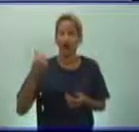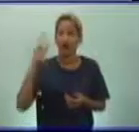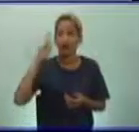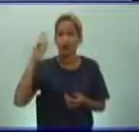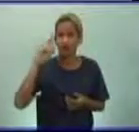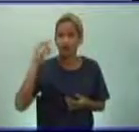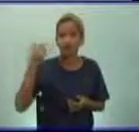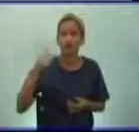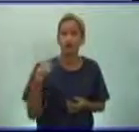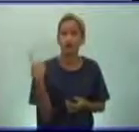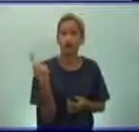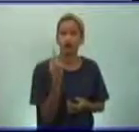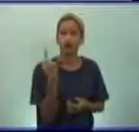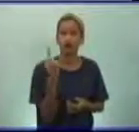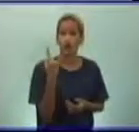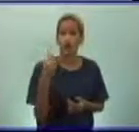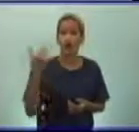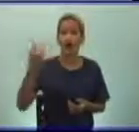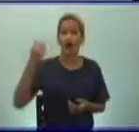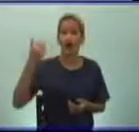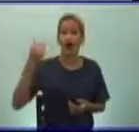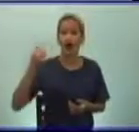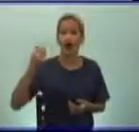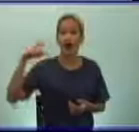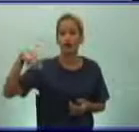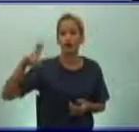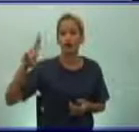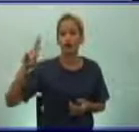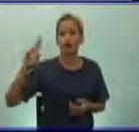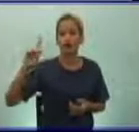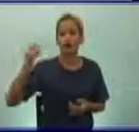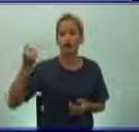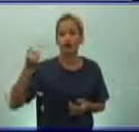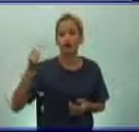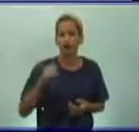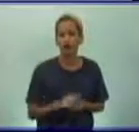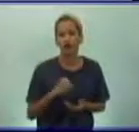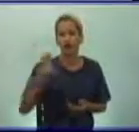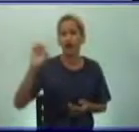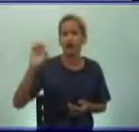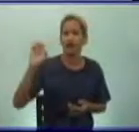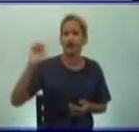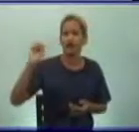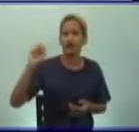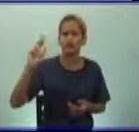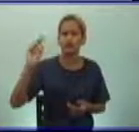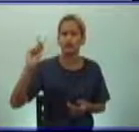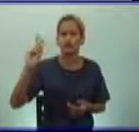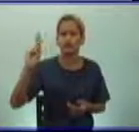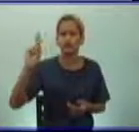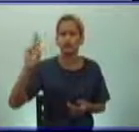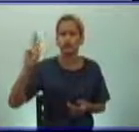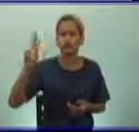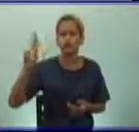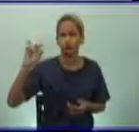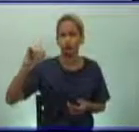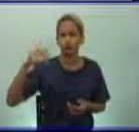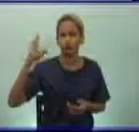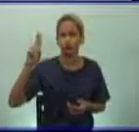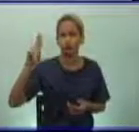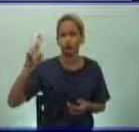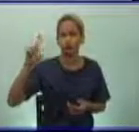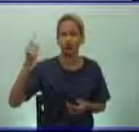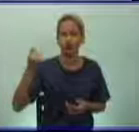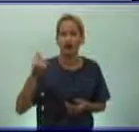solo hay una aguda y una esdrújula. Llanas, sí hay varias. ¿Ven como siempre les doy